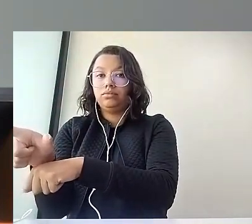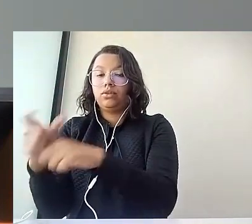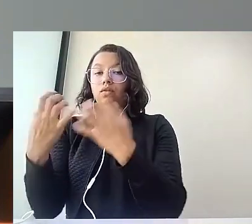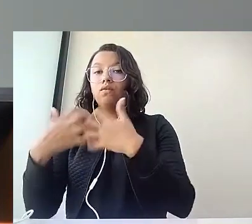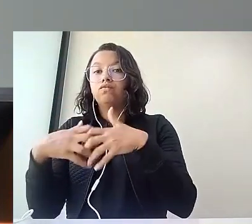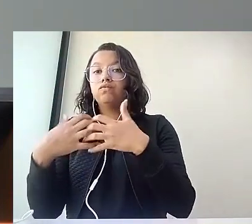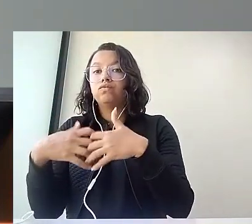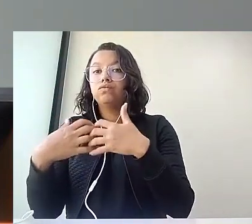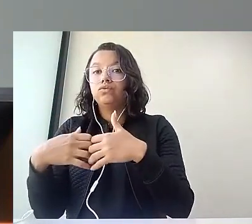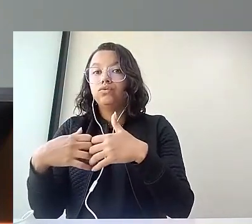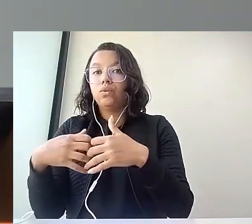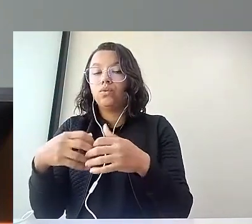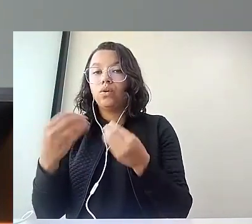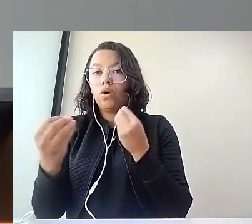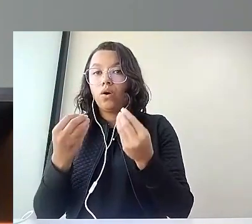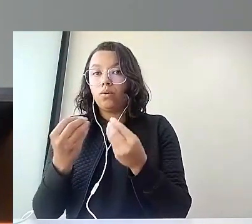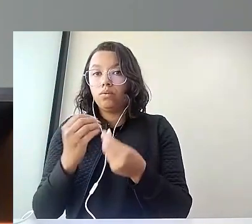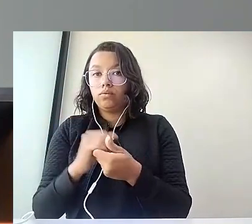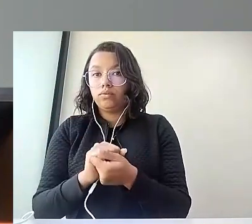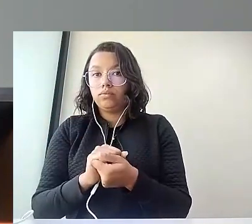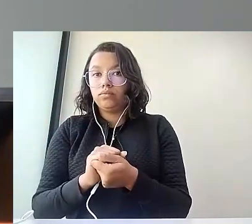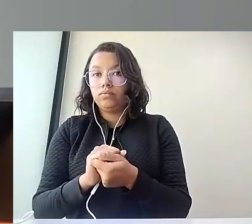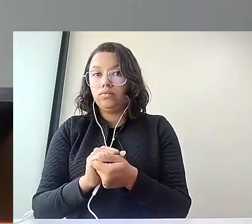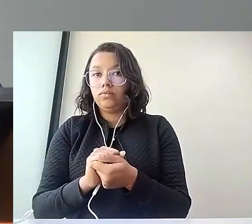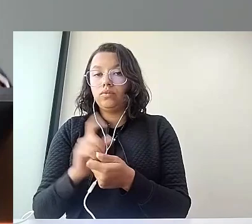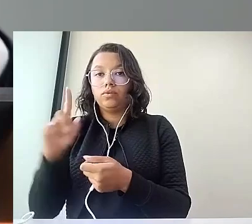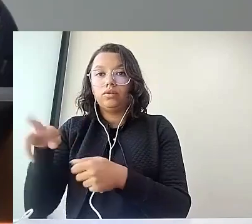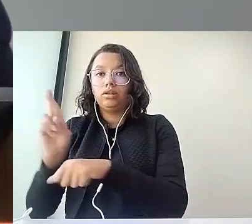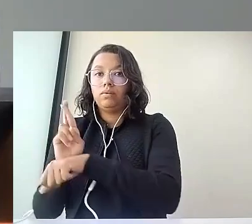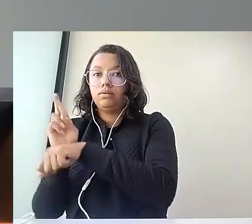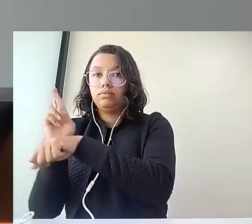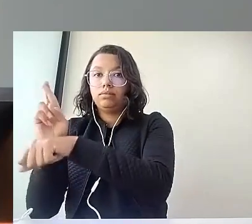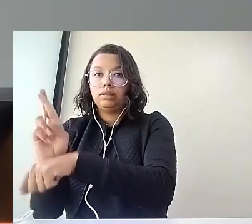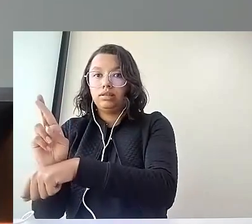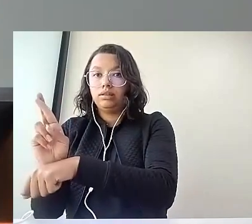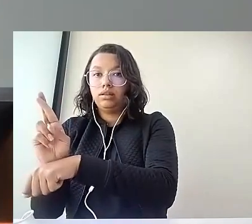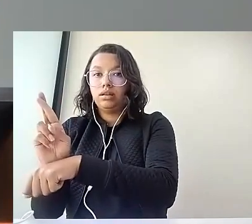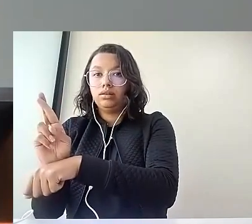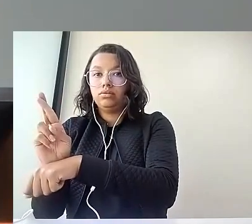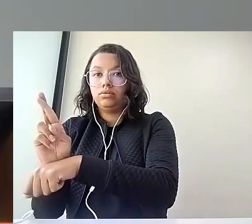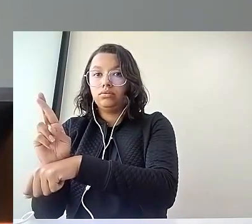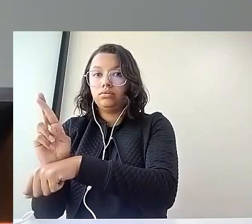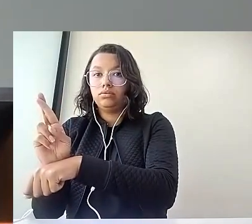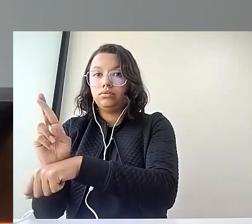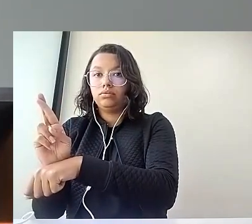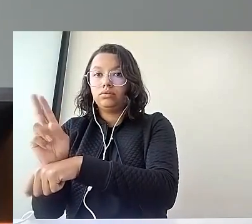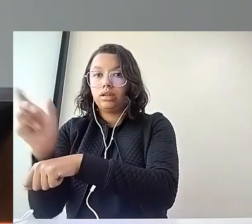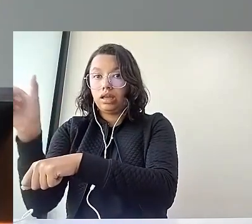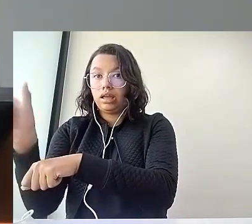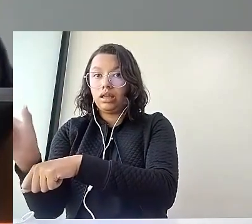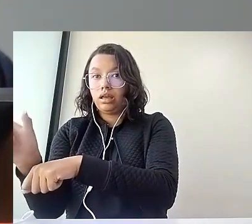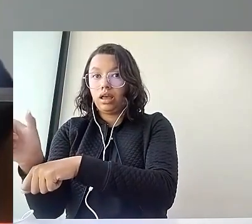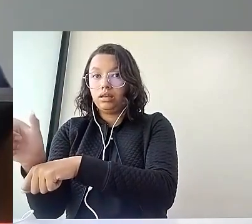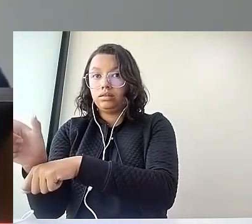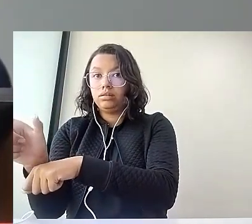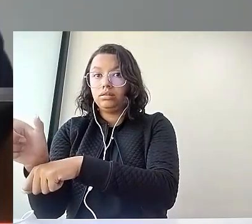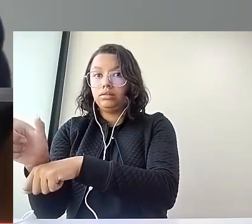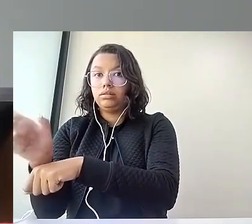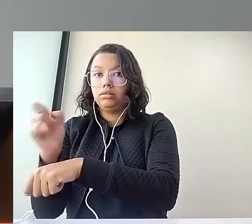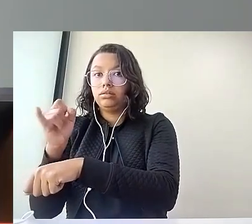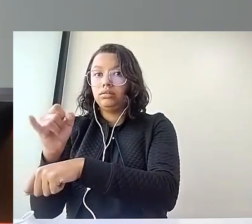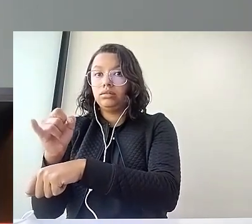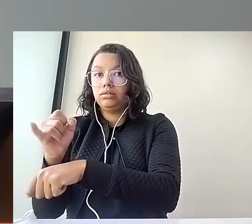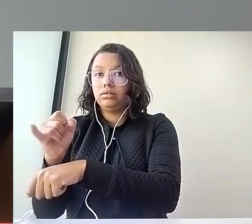modo siguiente: no es el representado que hace el representante, sino que es el proceso